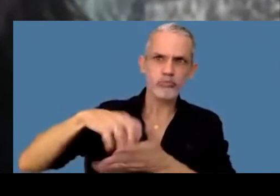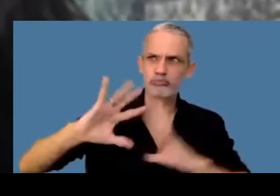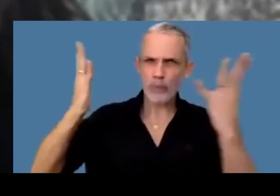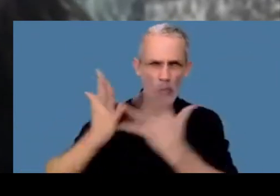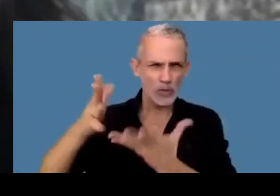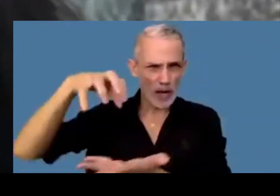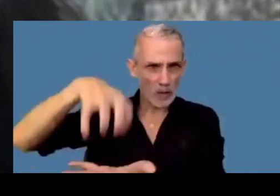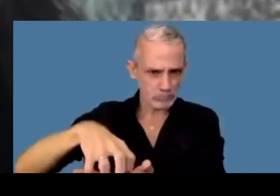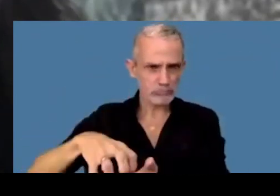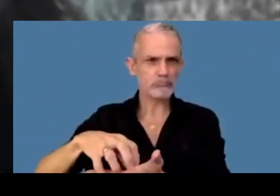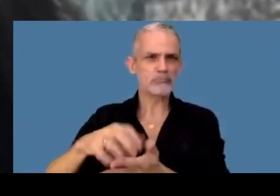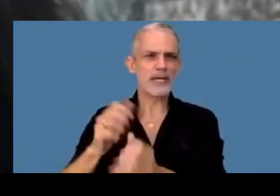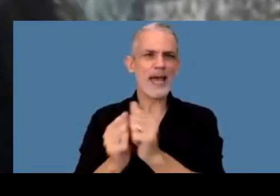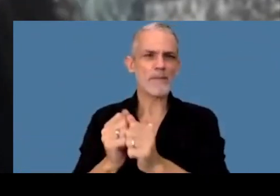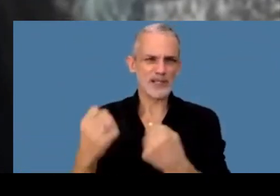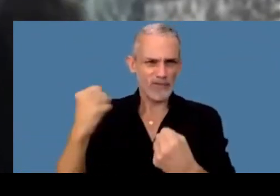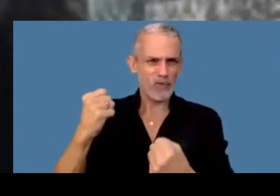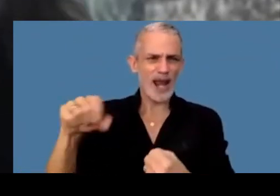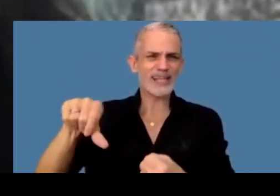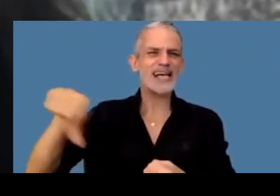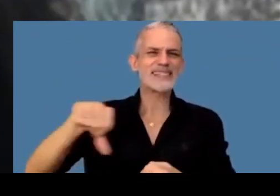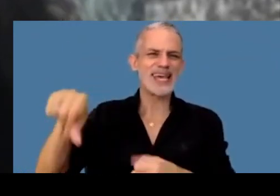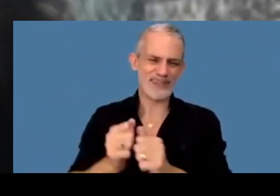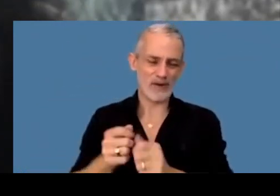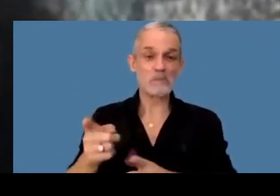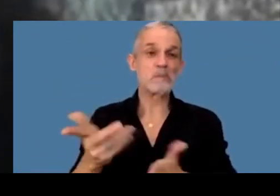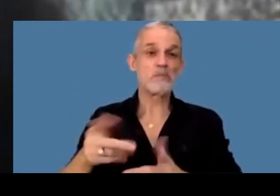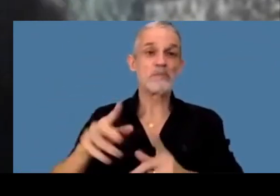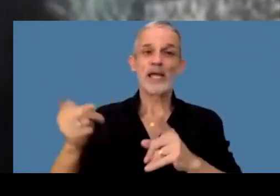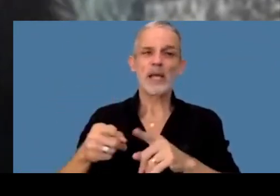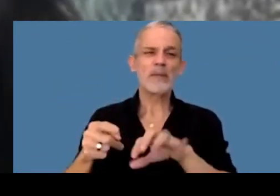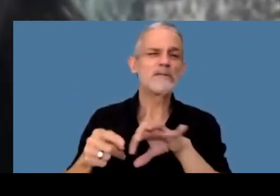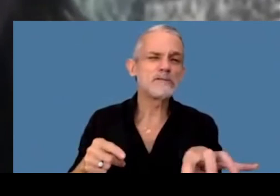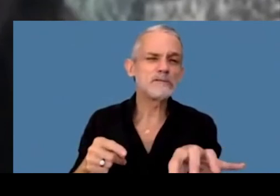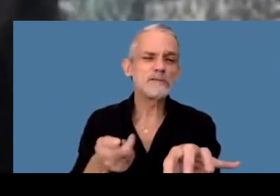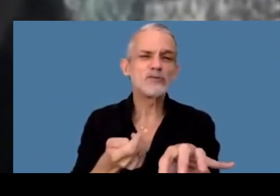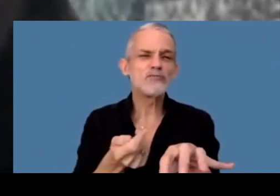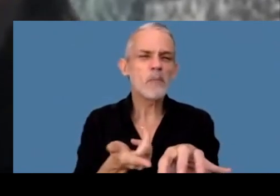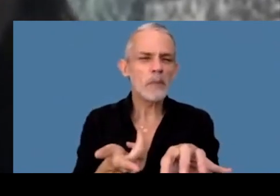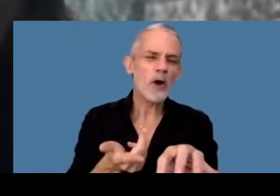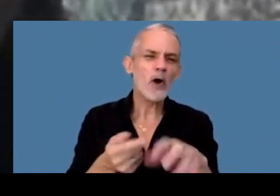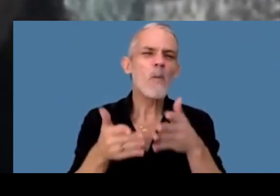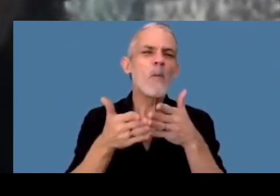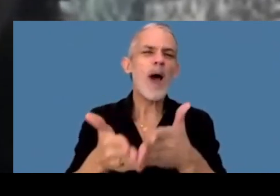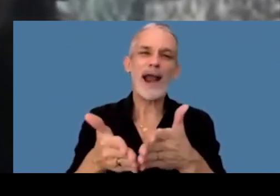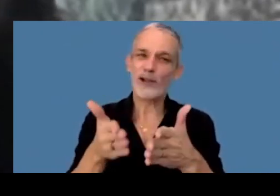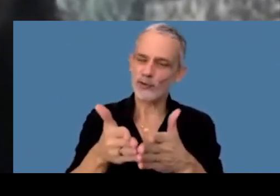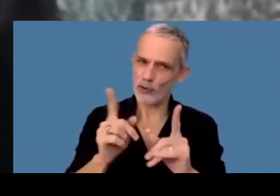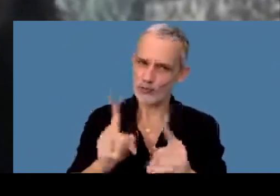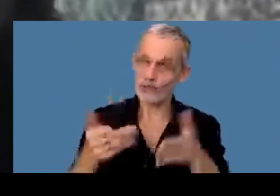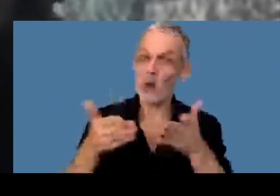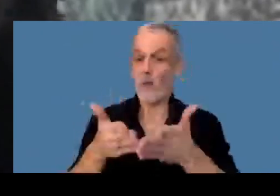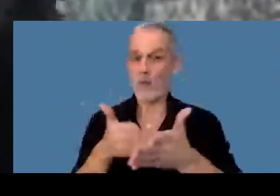son las fuertes ahí, pero a la vez también estaban el conflicto con los puertos, porque está en el puerto